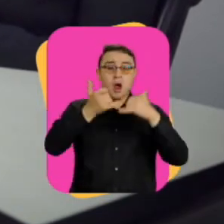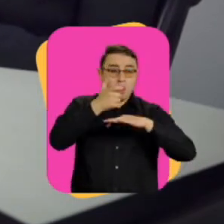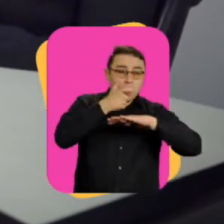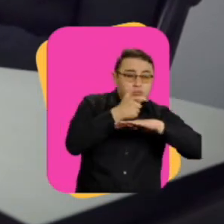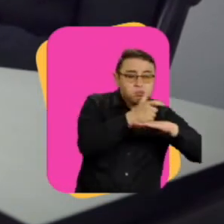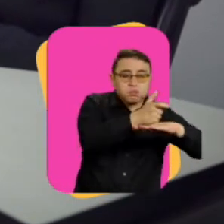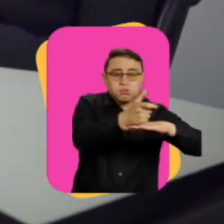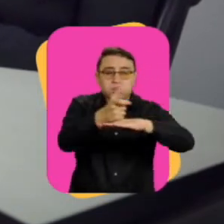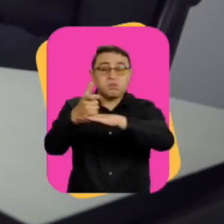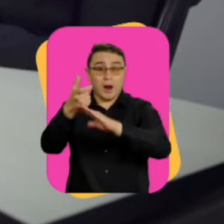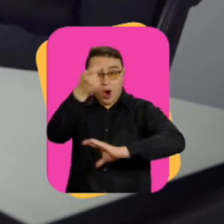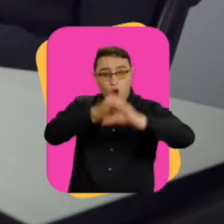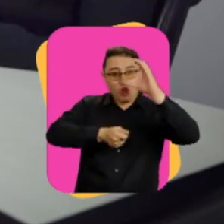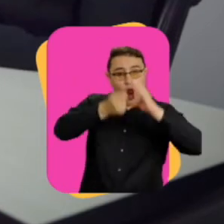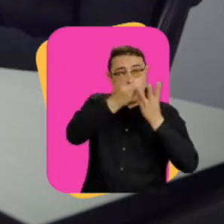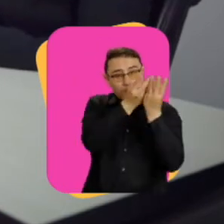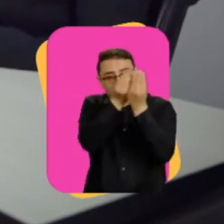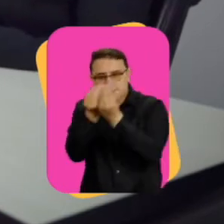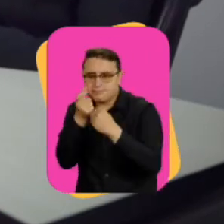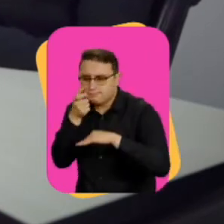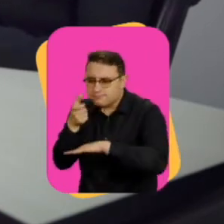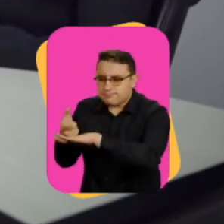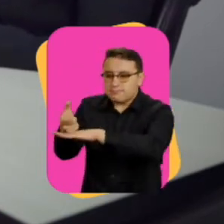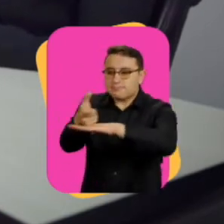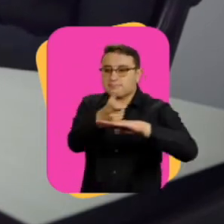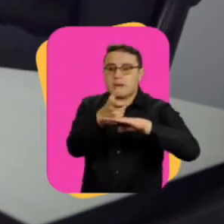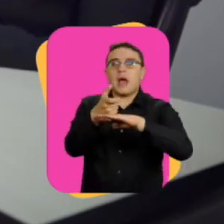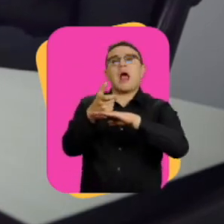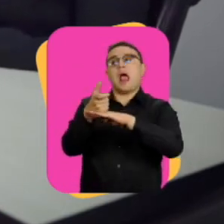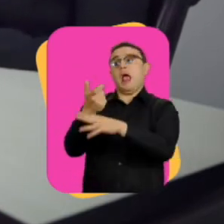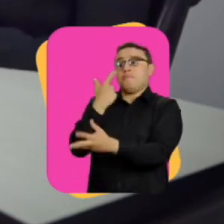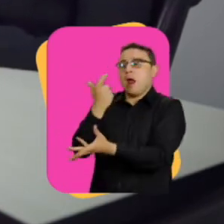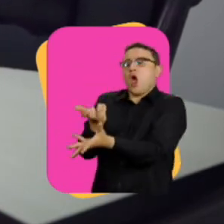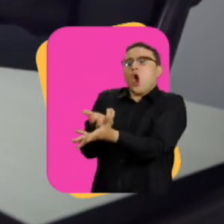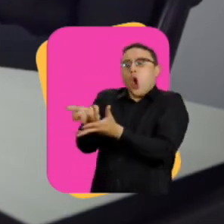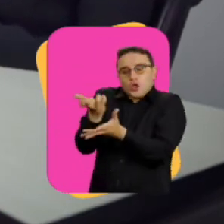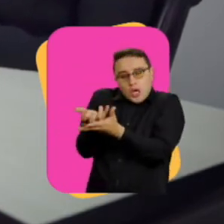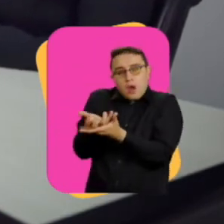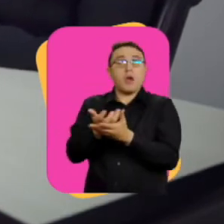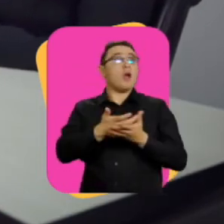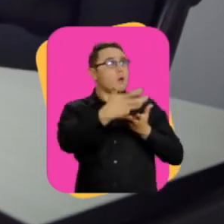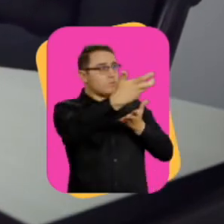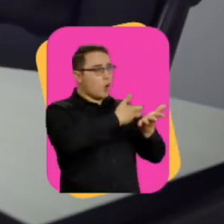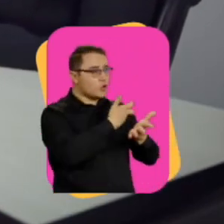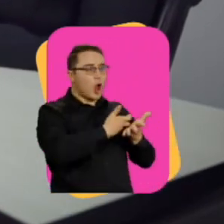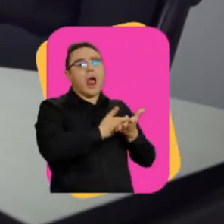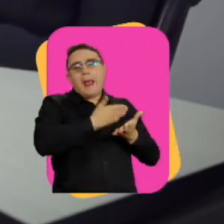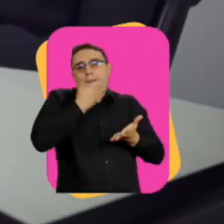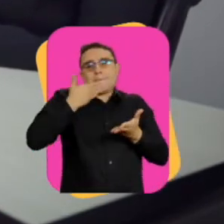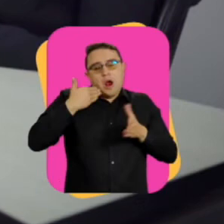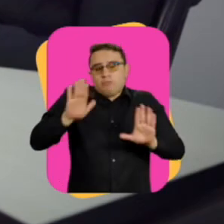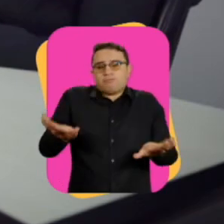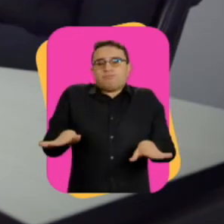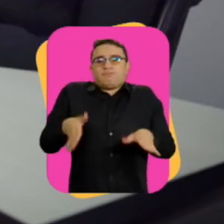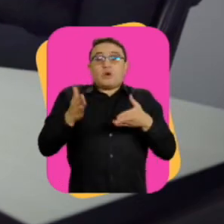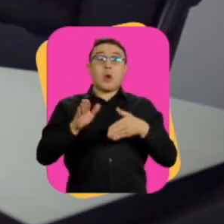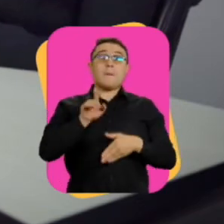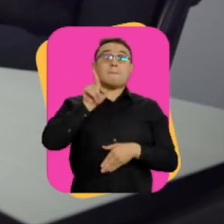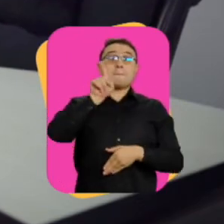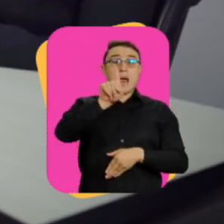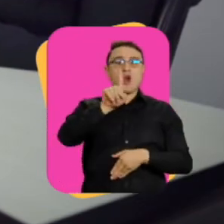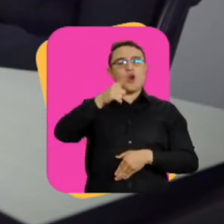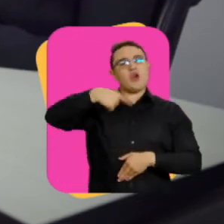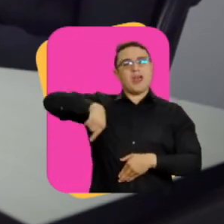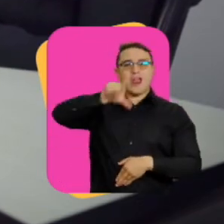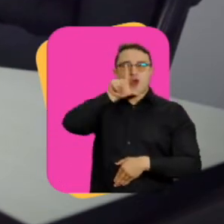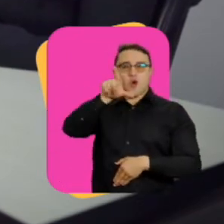hizo la Contraloría General, sí dejaron unas opciones de mejora, pero lo mejor de ello fue que en julio, cuando nos presentaron su informe final,